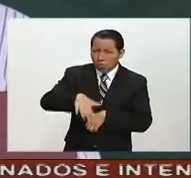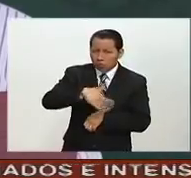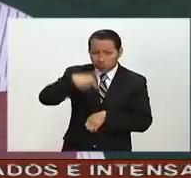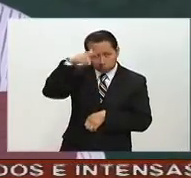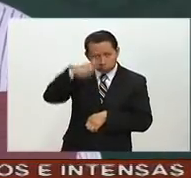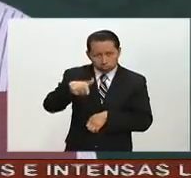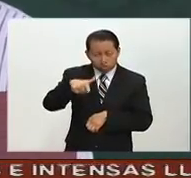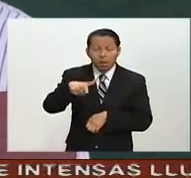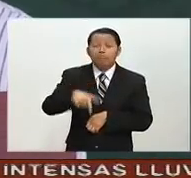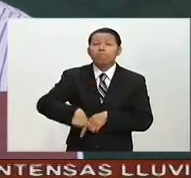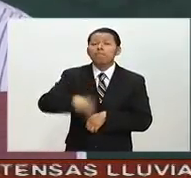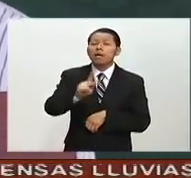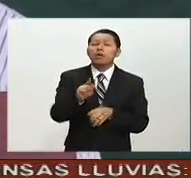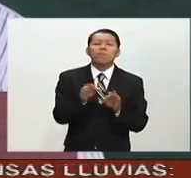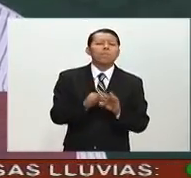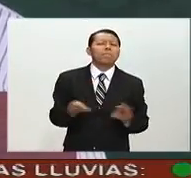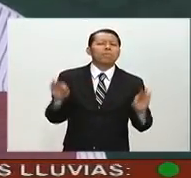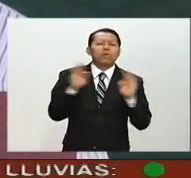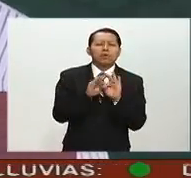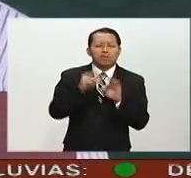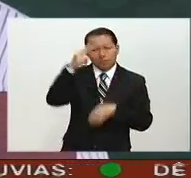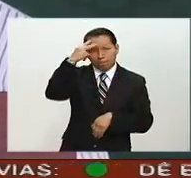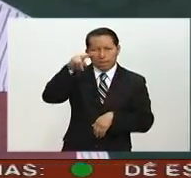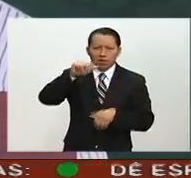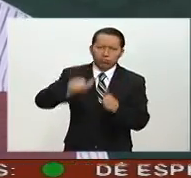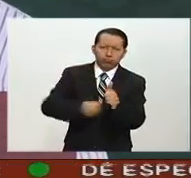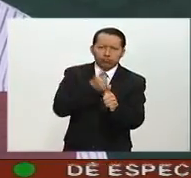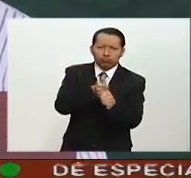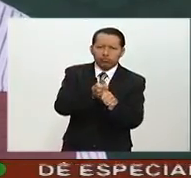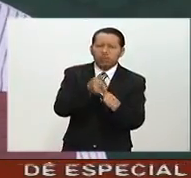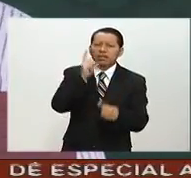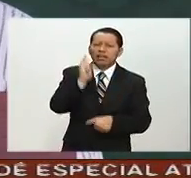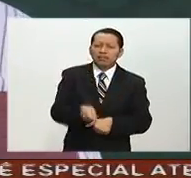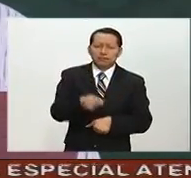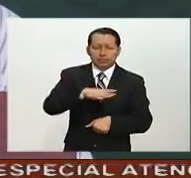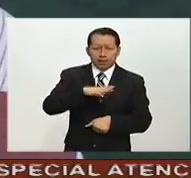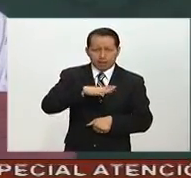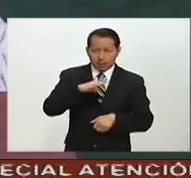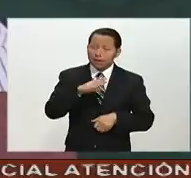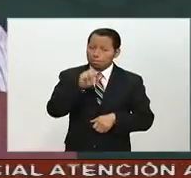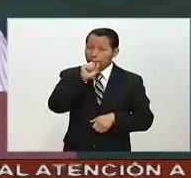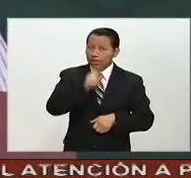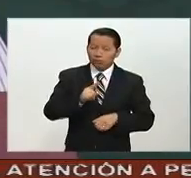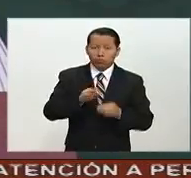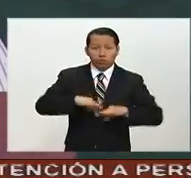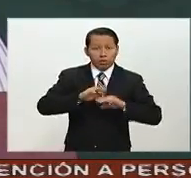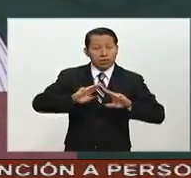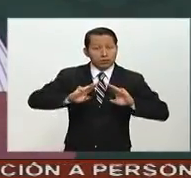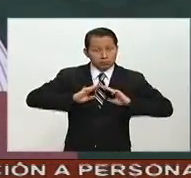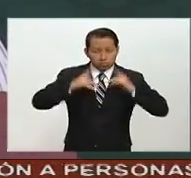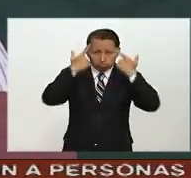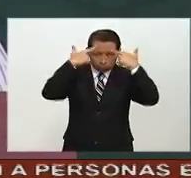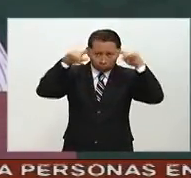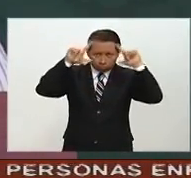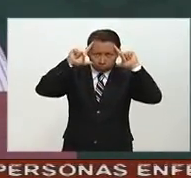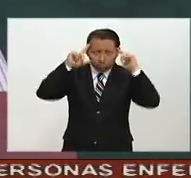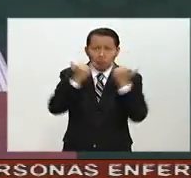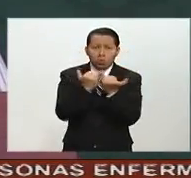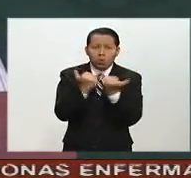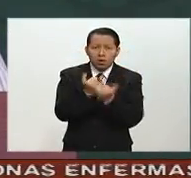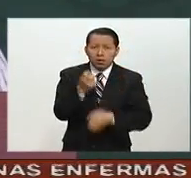ello, México cuenta con el respaldo institucional de sus Fuerzas Armadas.